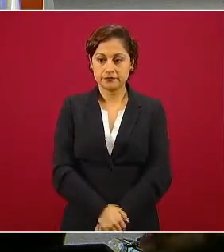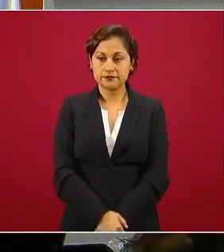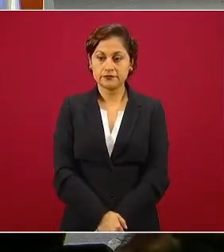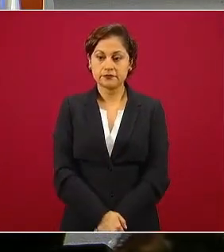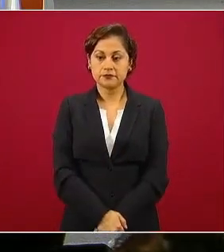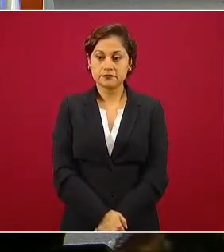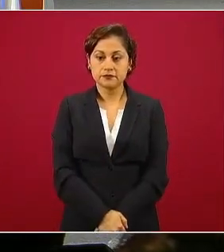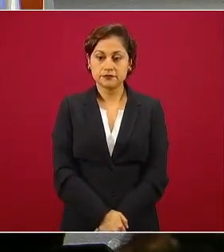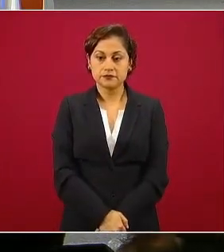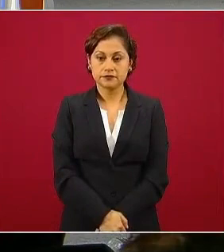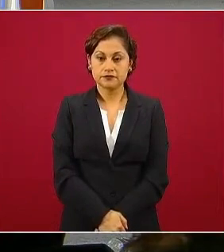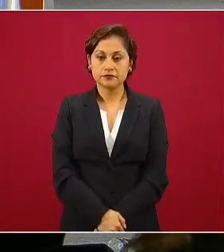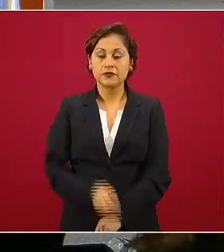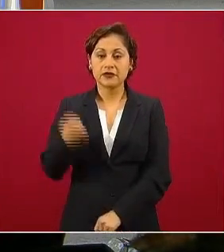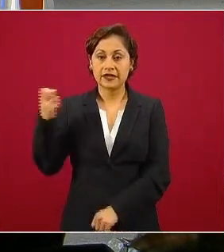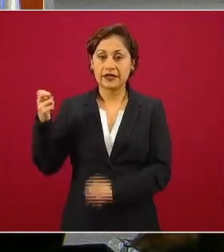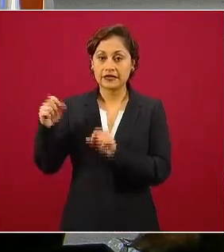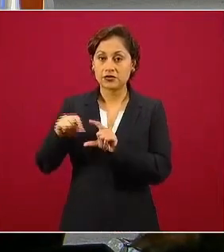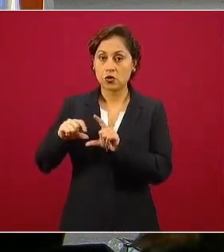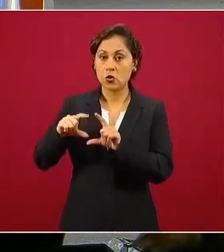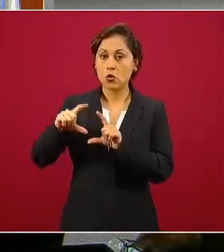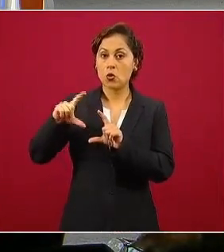Estos son los que están creciendo